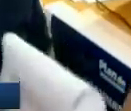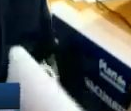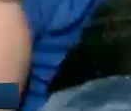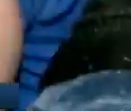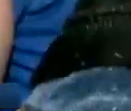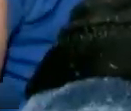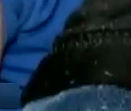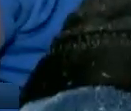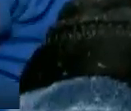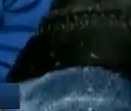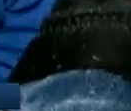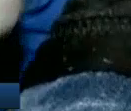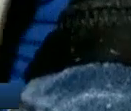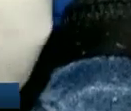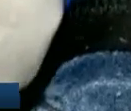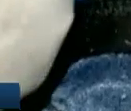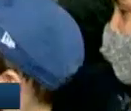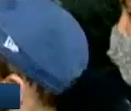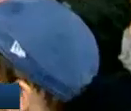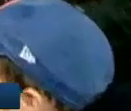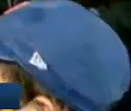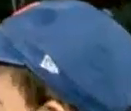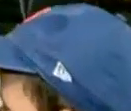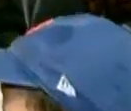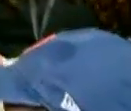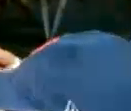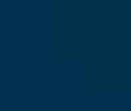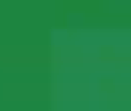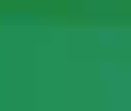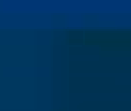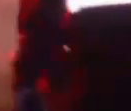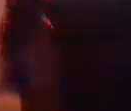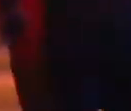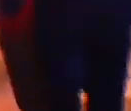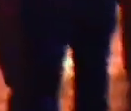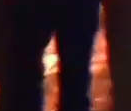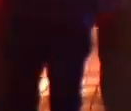previsto inocular a 2 millones de infantes de manera progresiva.